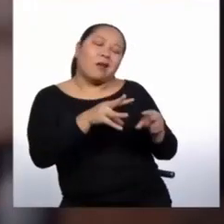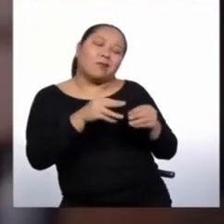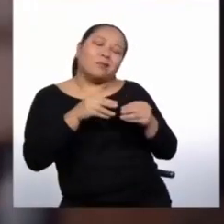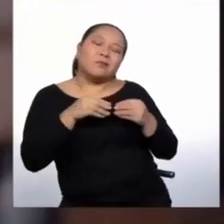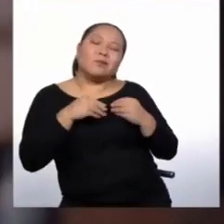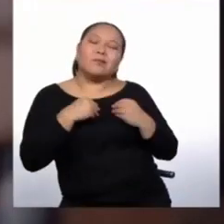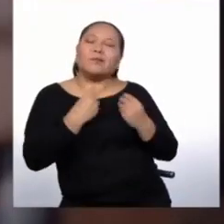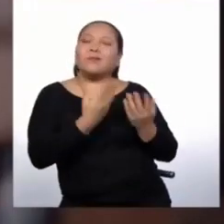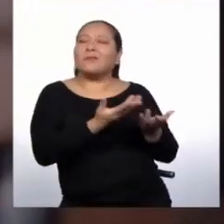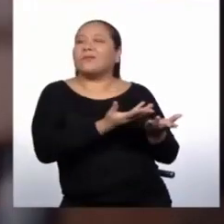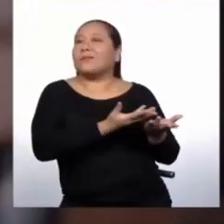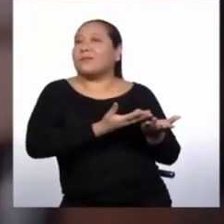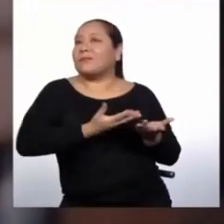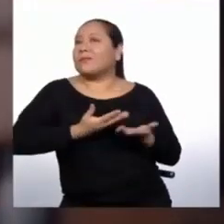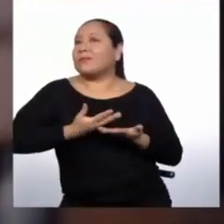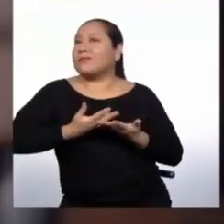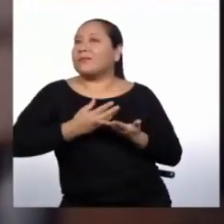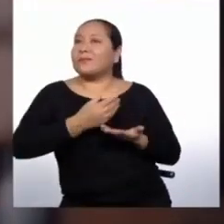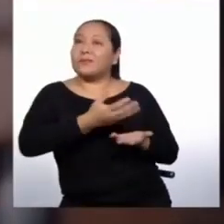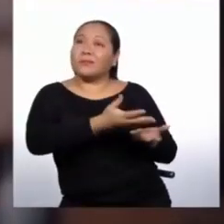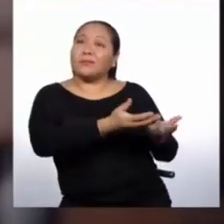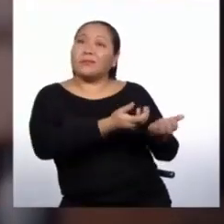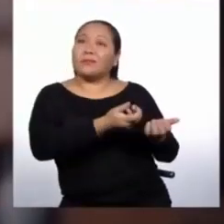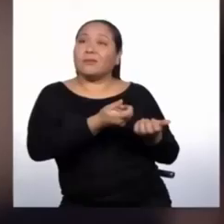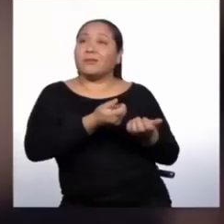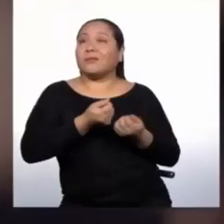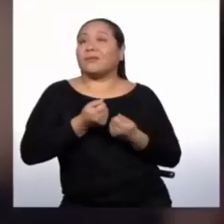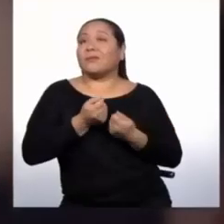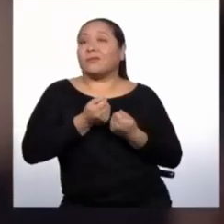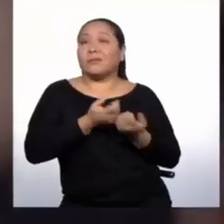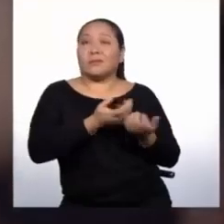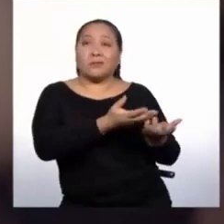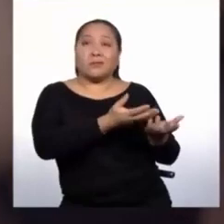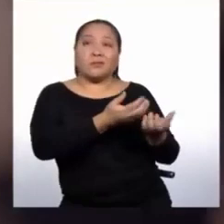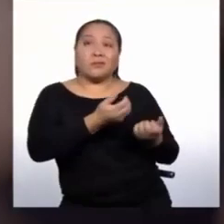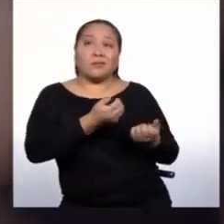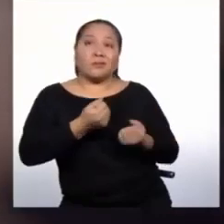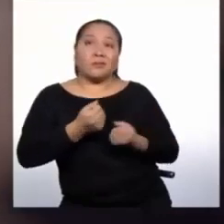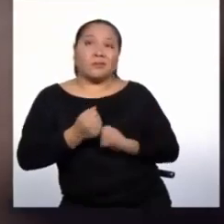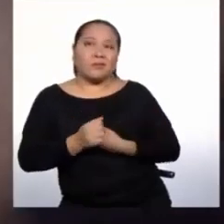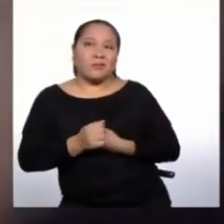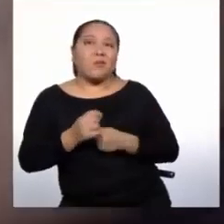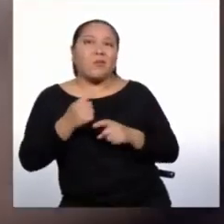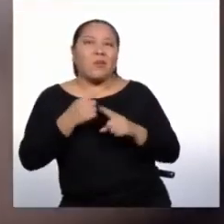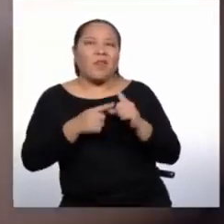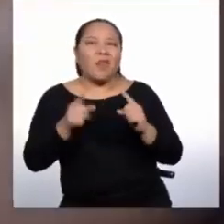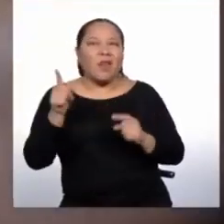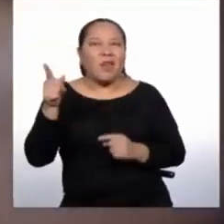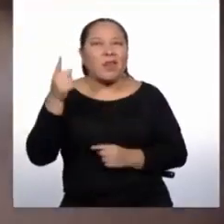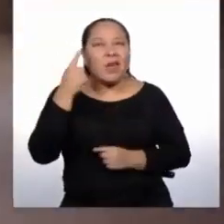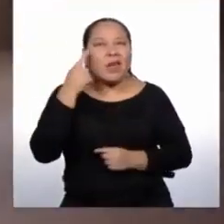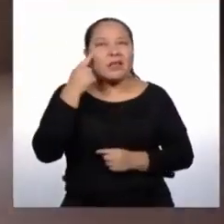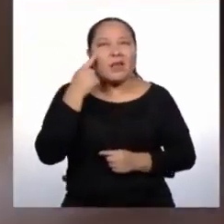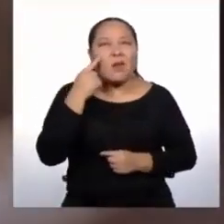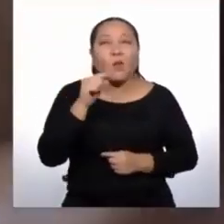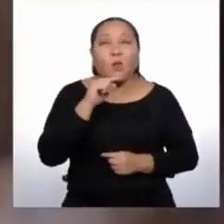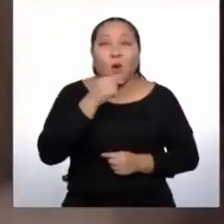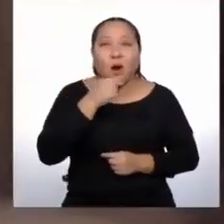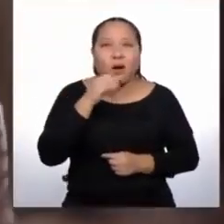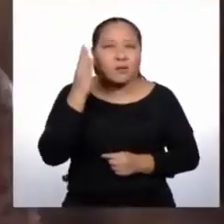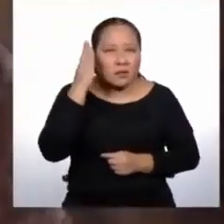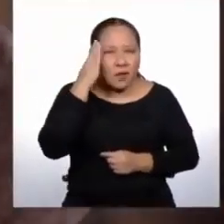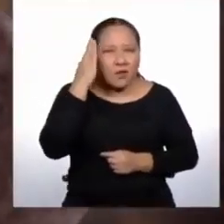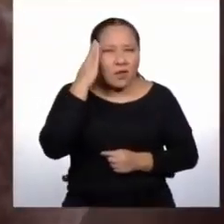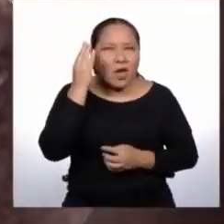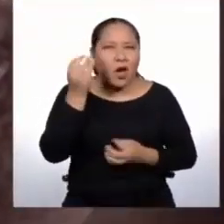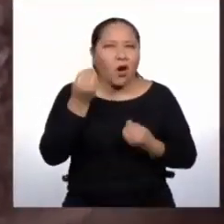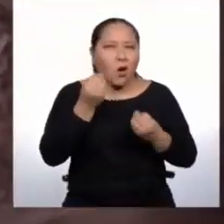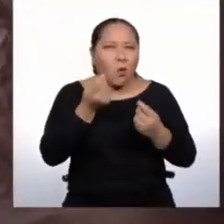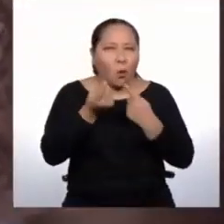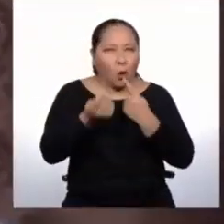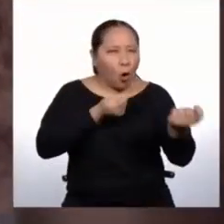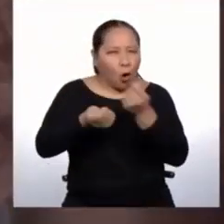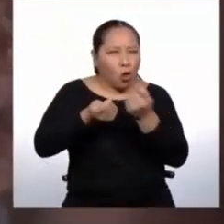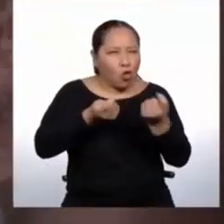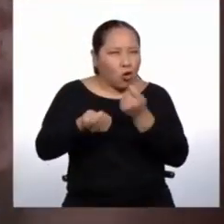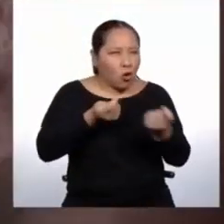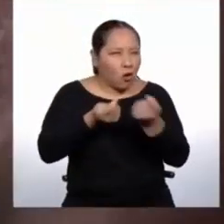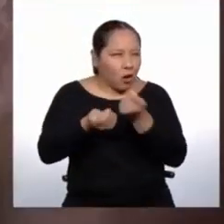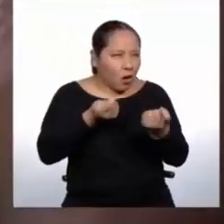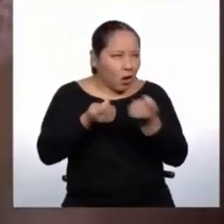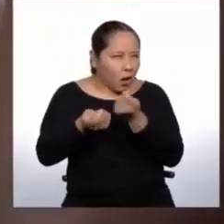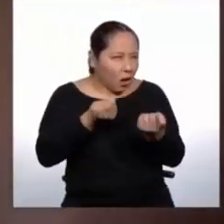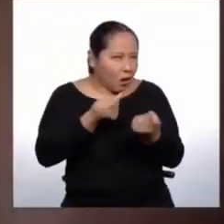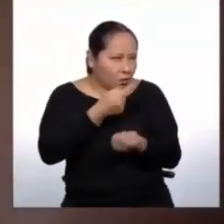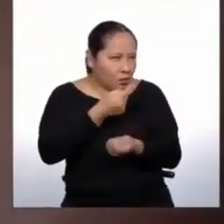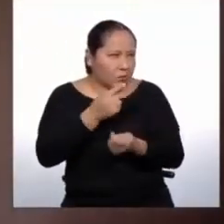porque la muy taimada conocía a fondo la influencia de sus hechizos sobre el corazón del cartulario. Pero ya la